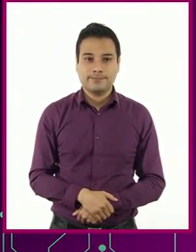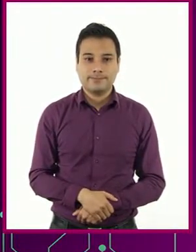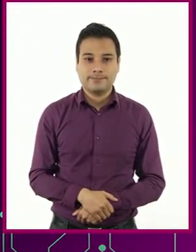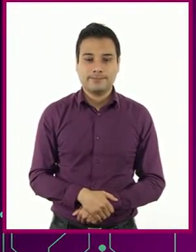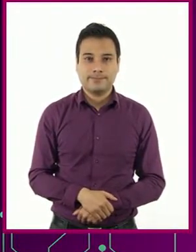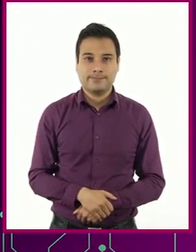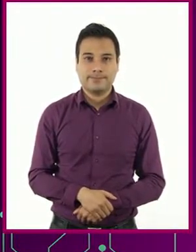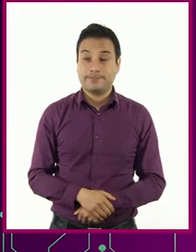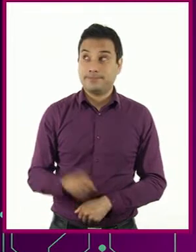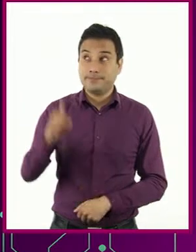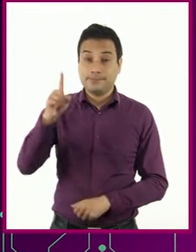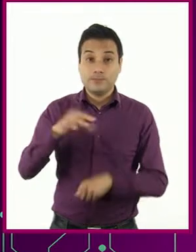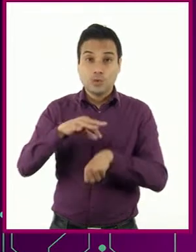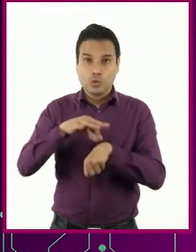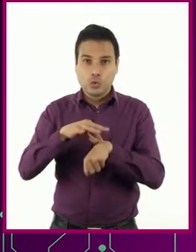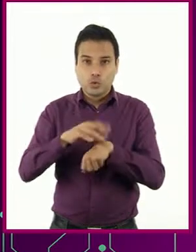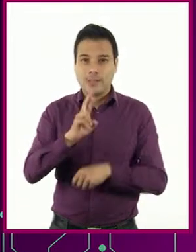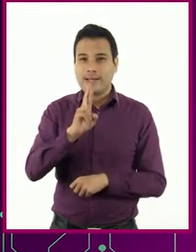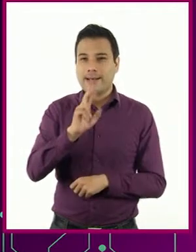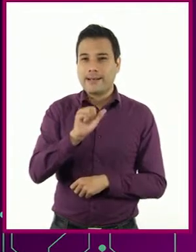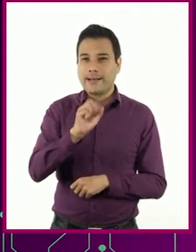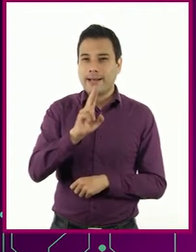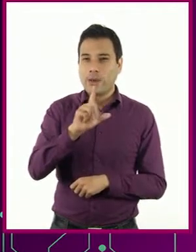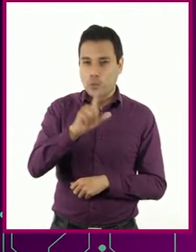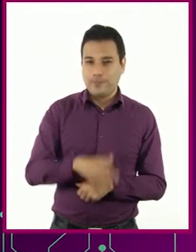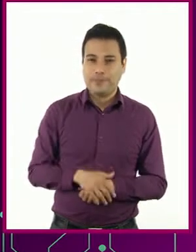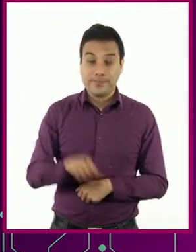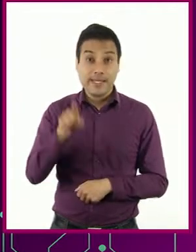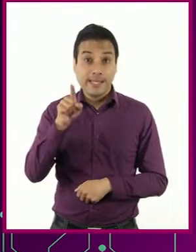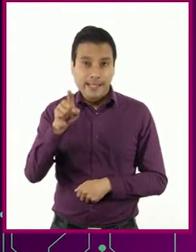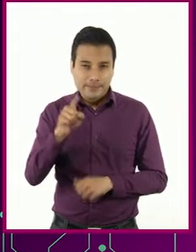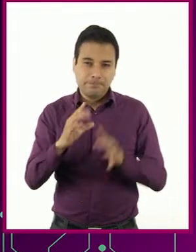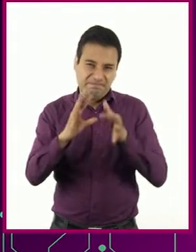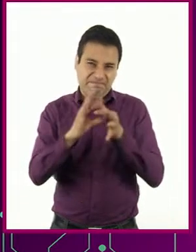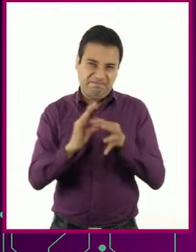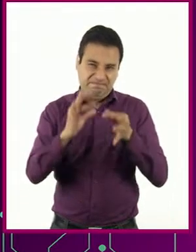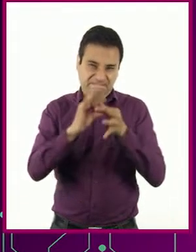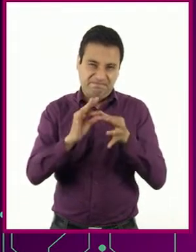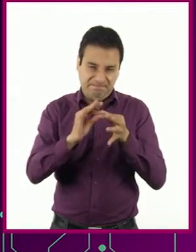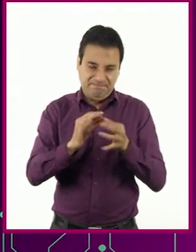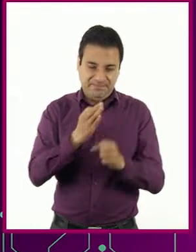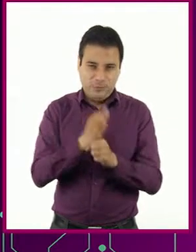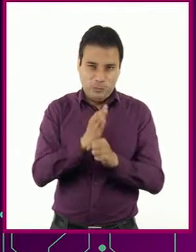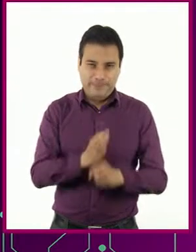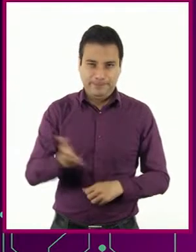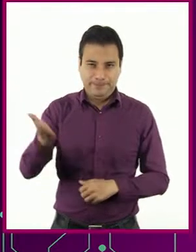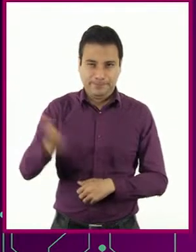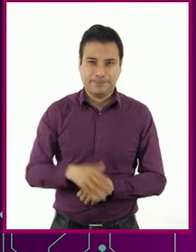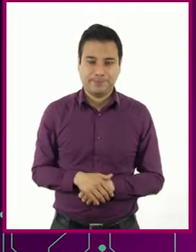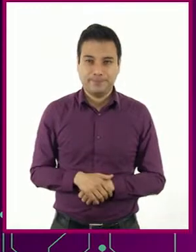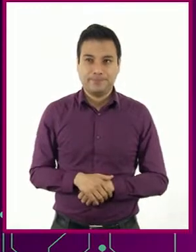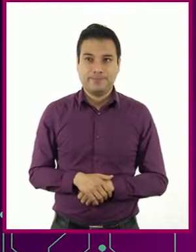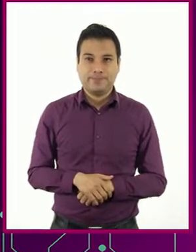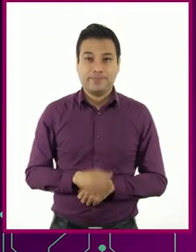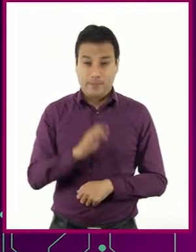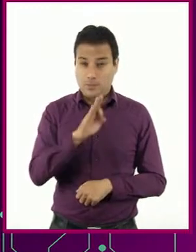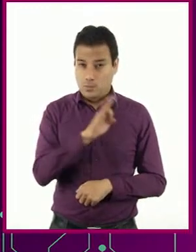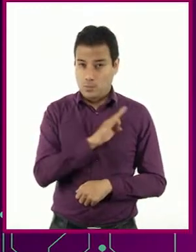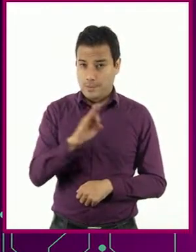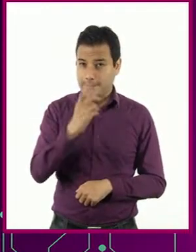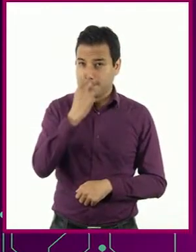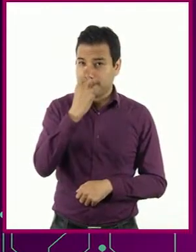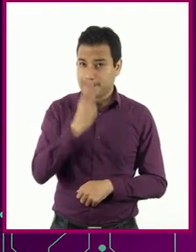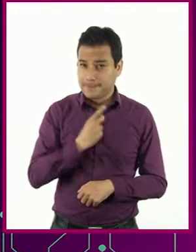Estamos con el doctor Raúl Rivera Castro, quien nos acompañará en la sesión del día de hoy. Doctor, ¿sería tan amable de decirnos cuál